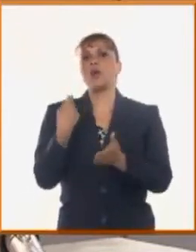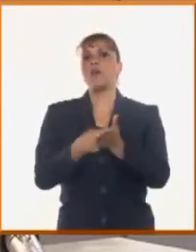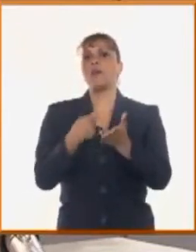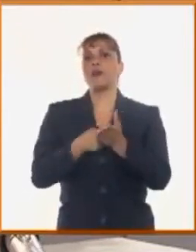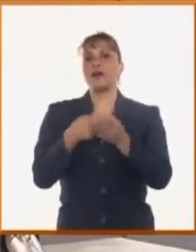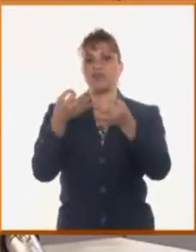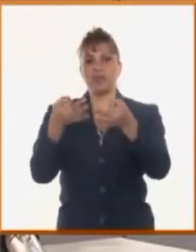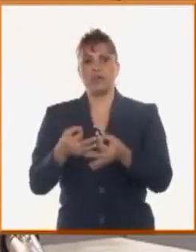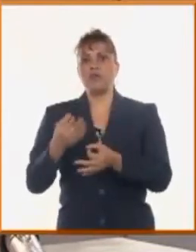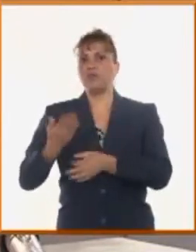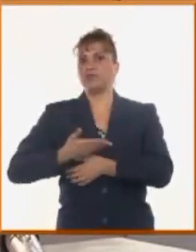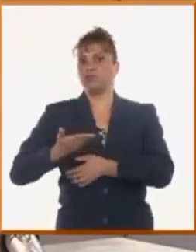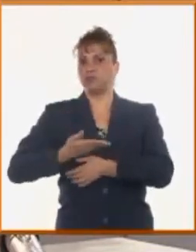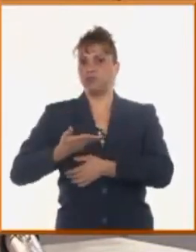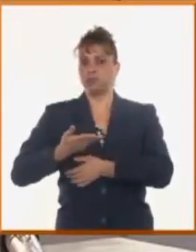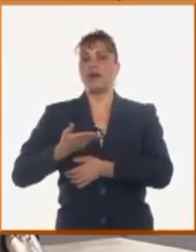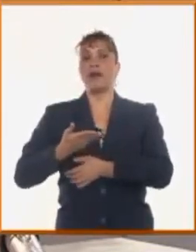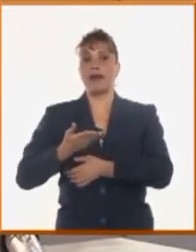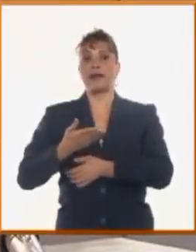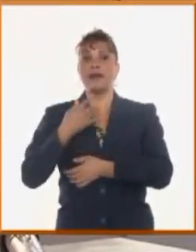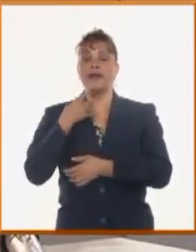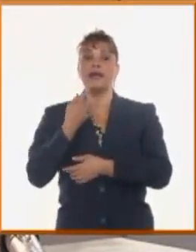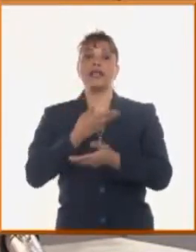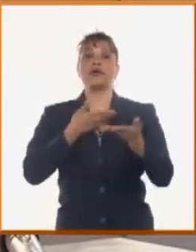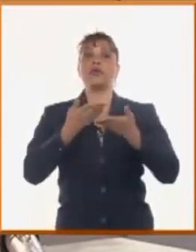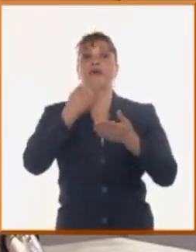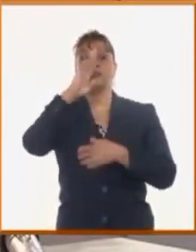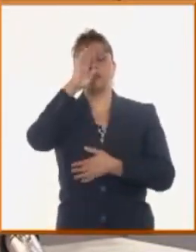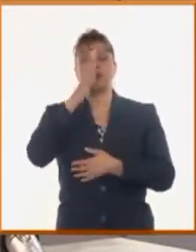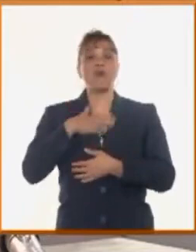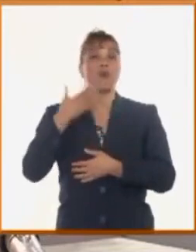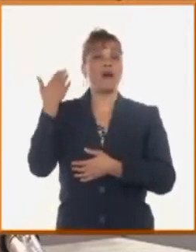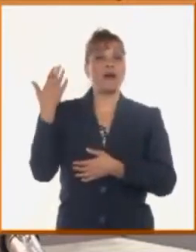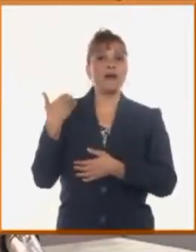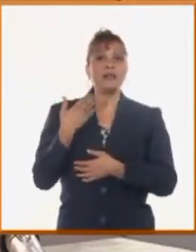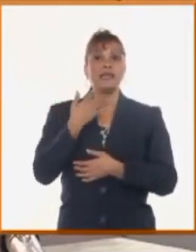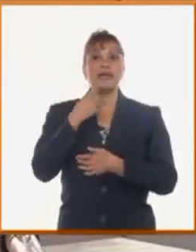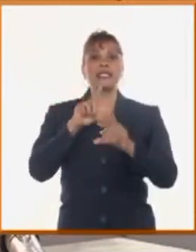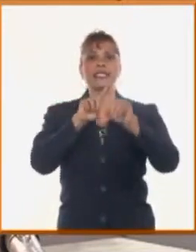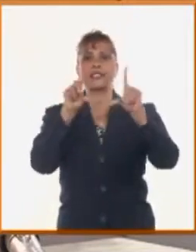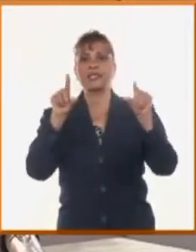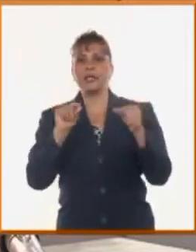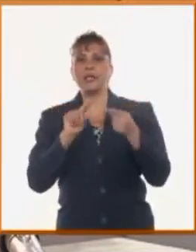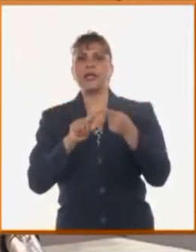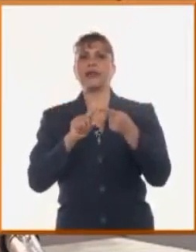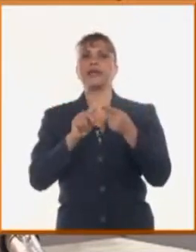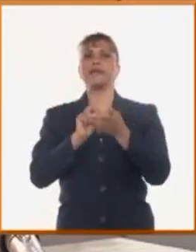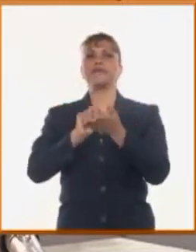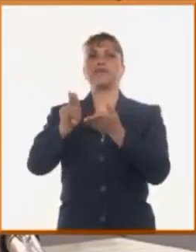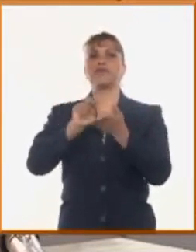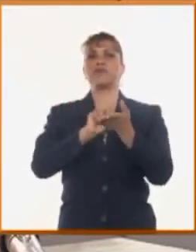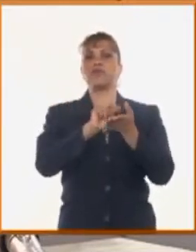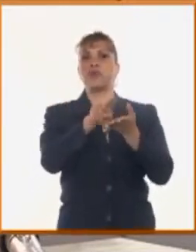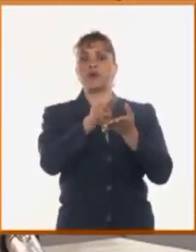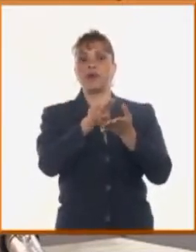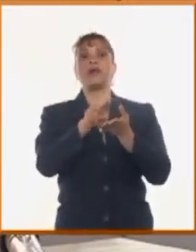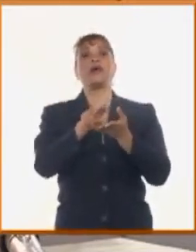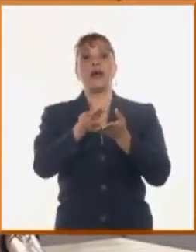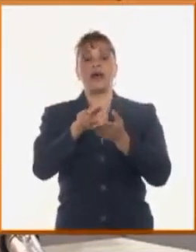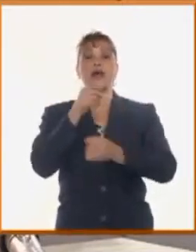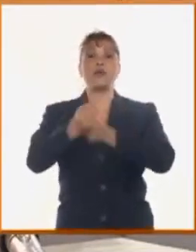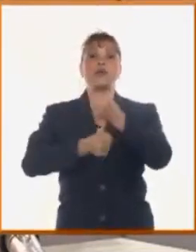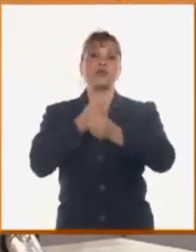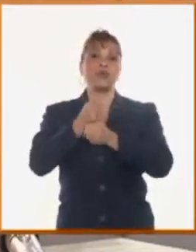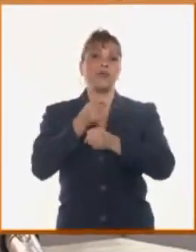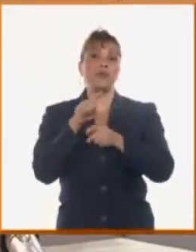ágiles? Es decir, la tradición del comercio en Cuba estaba en función de cheques, transferencias y, bueno, usando las buenas